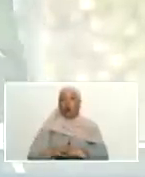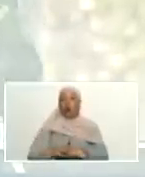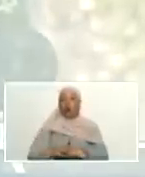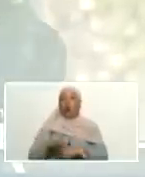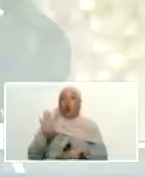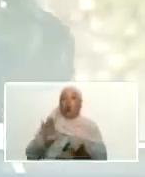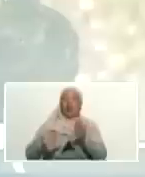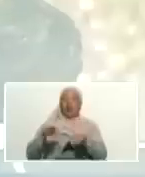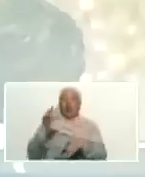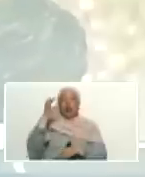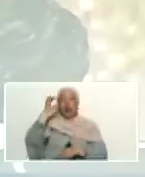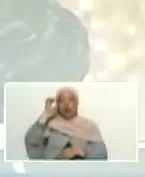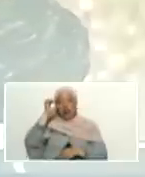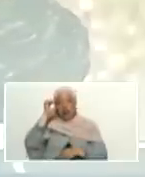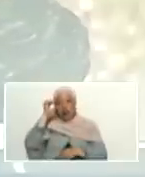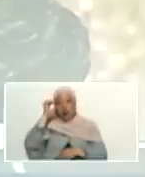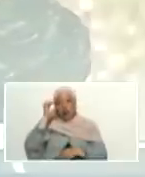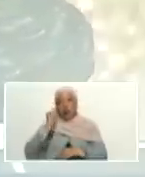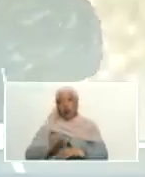15 días